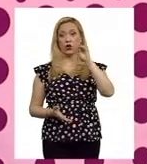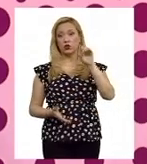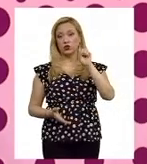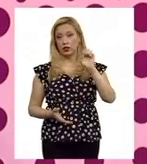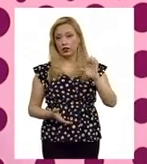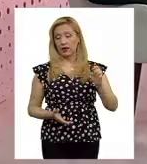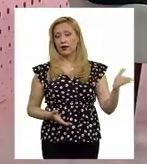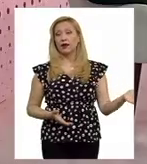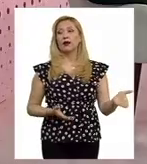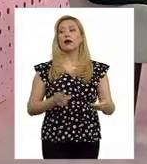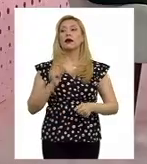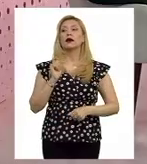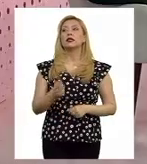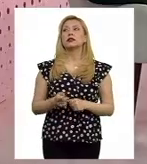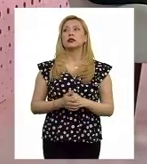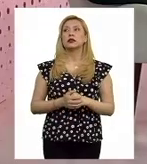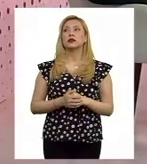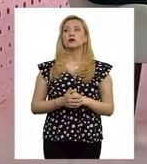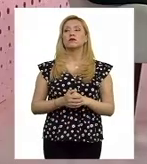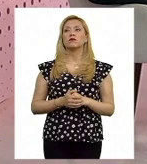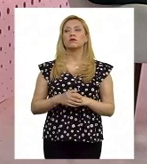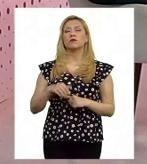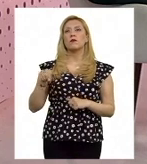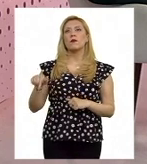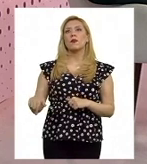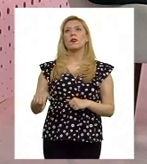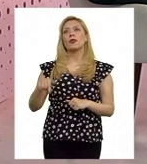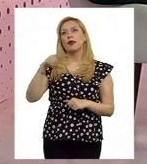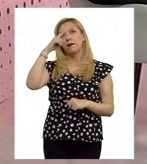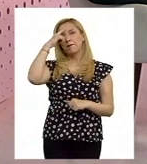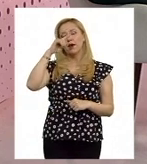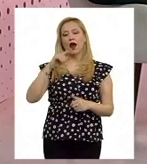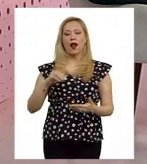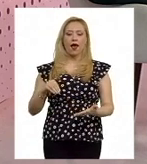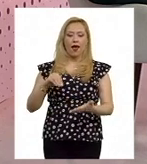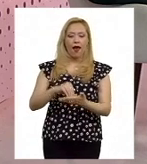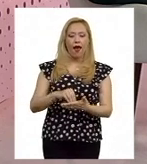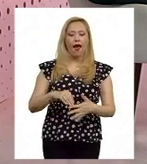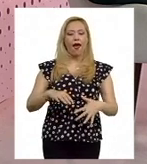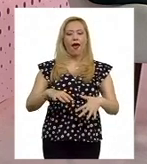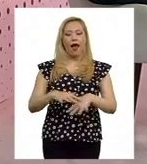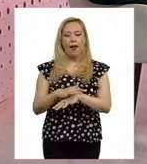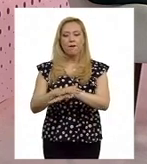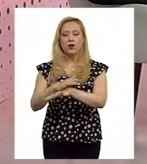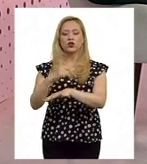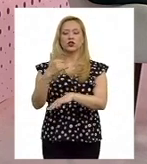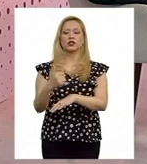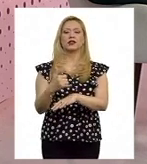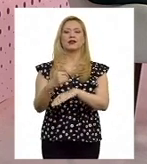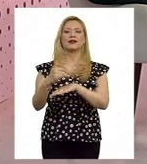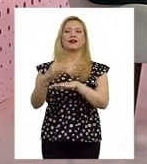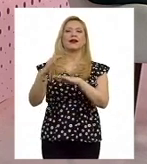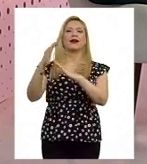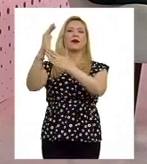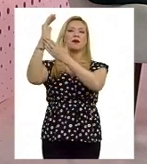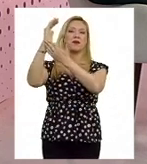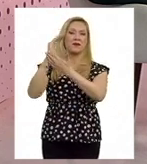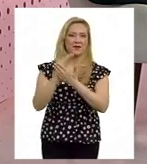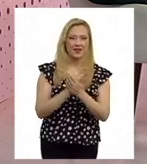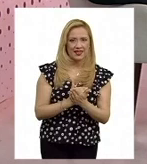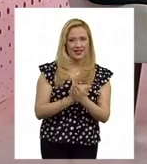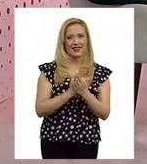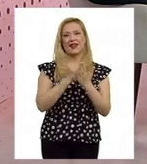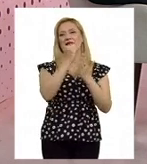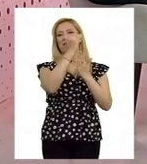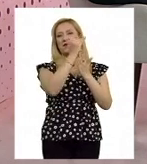perdón, era estas políticas de adaptación y de mitigación. Y esas son palabras un poco